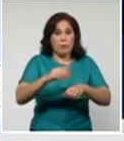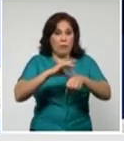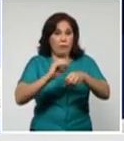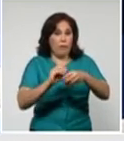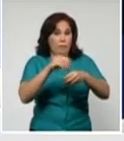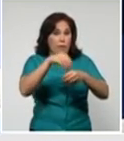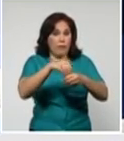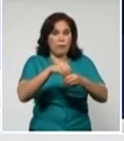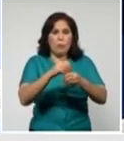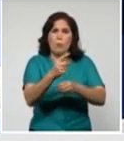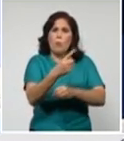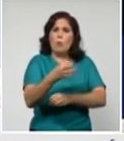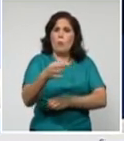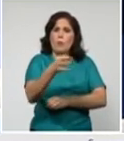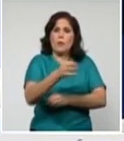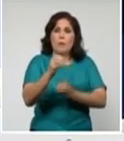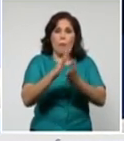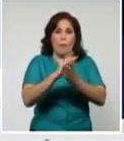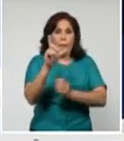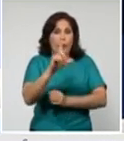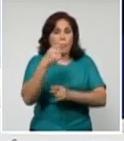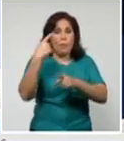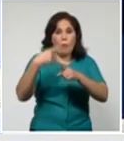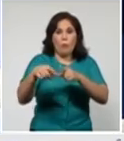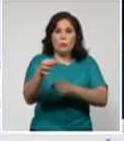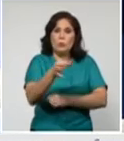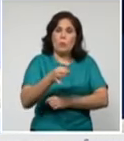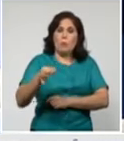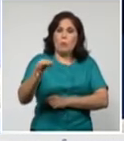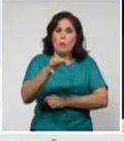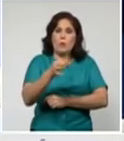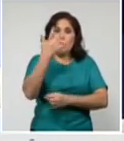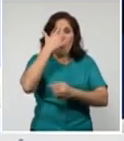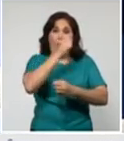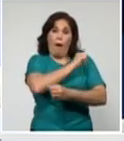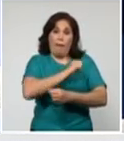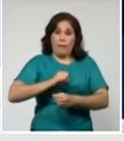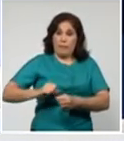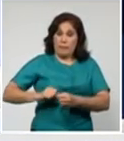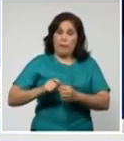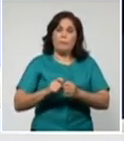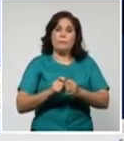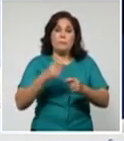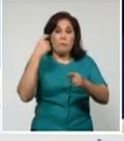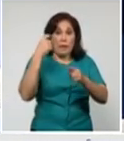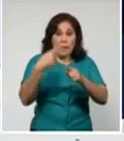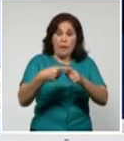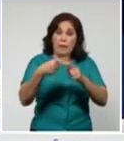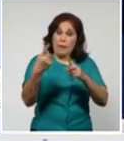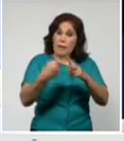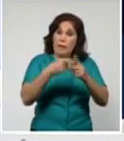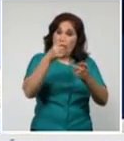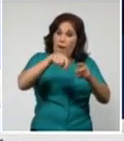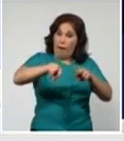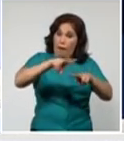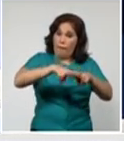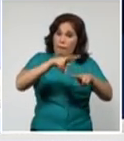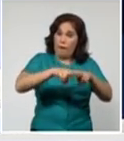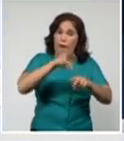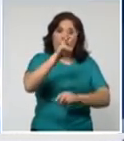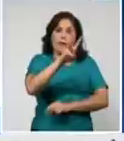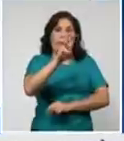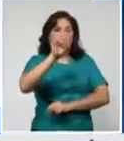del municipio Mariel y uno del municipio Alquizar. Y la provincia de La Habana, con